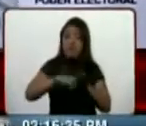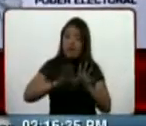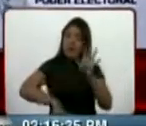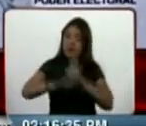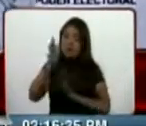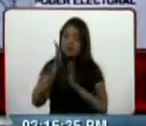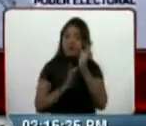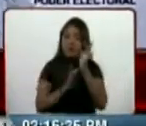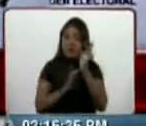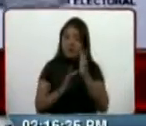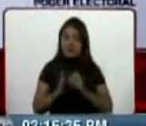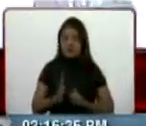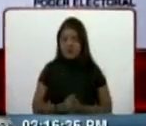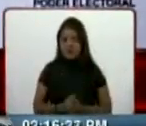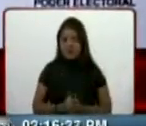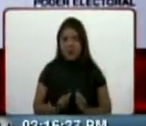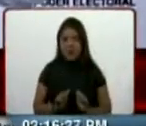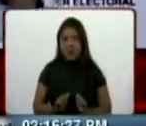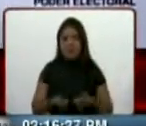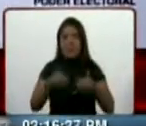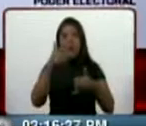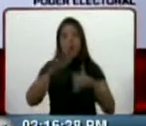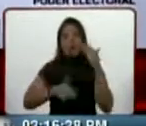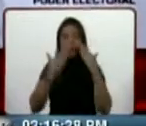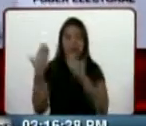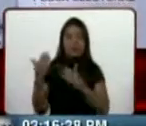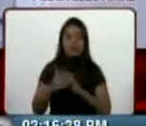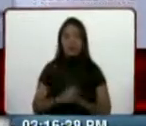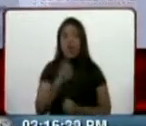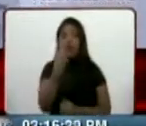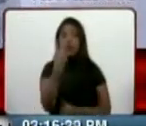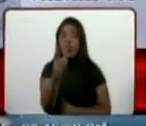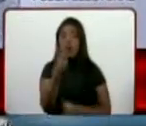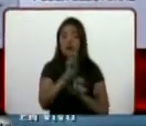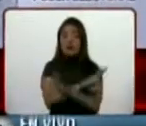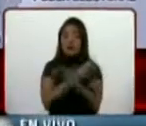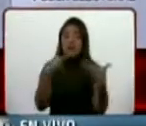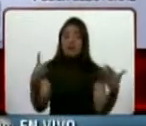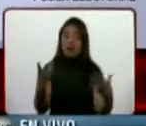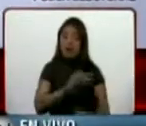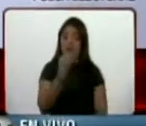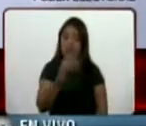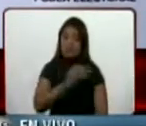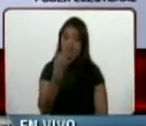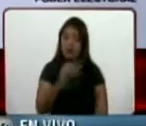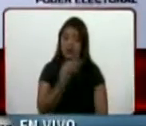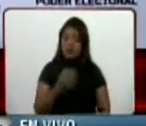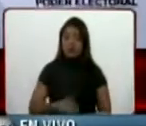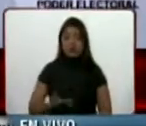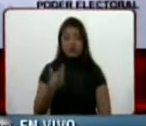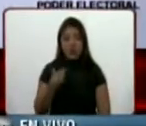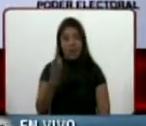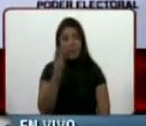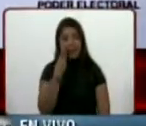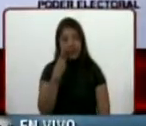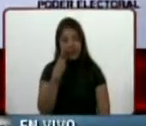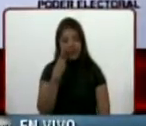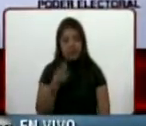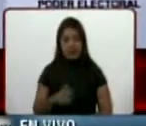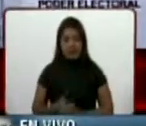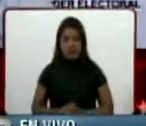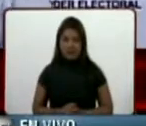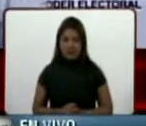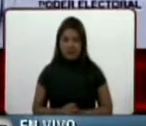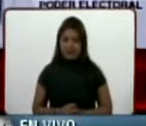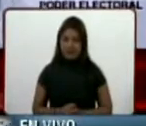abril, dar su informe final. Escuchemos. Son las 2:17. Estaba pendiente